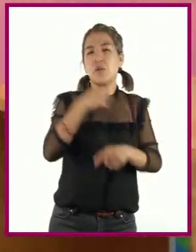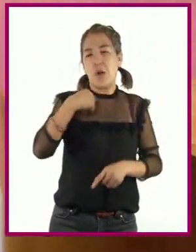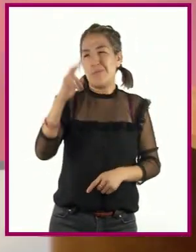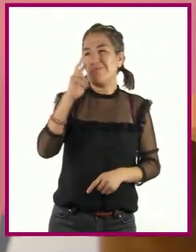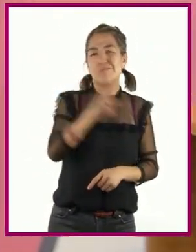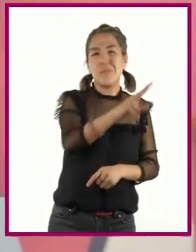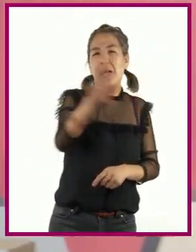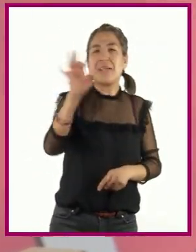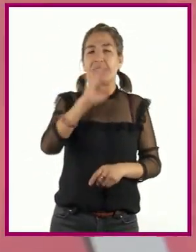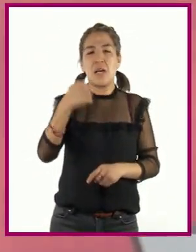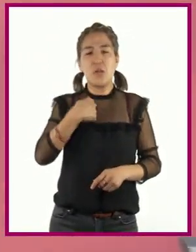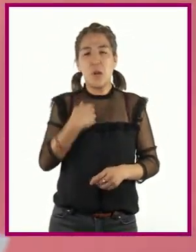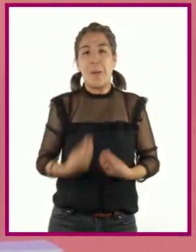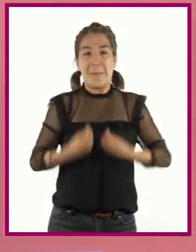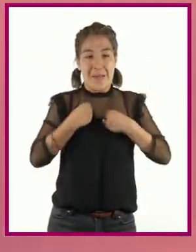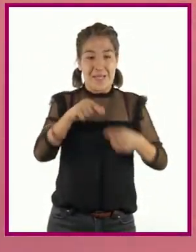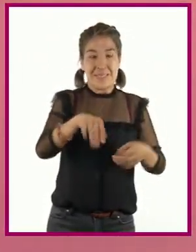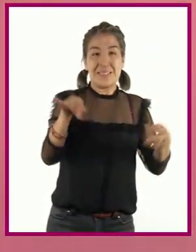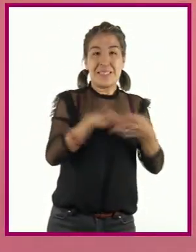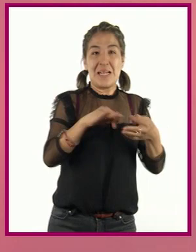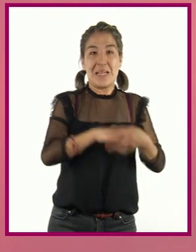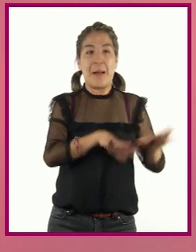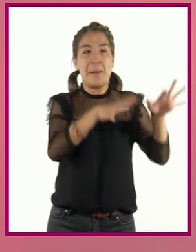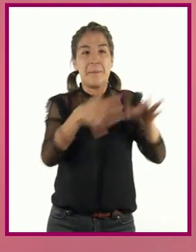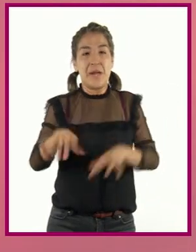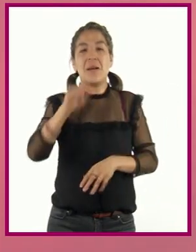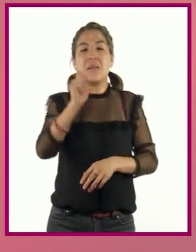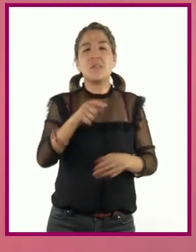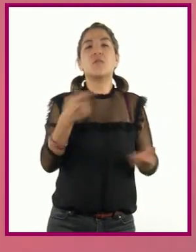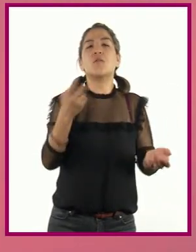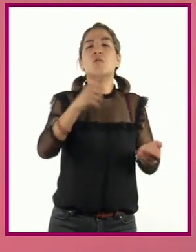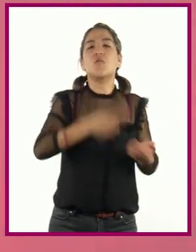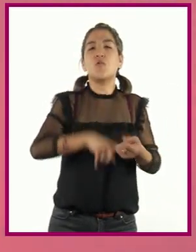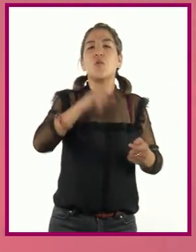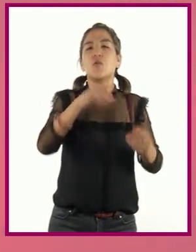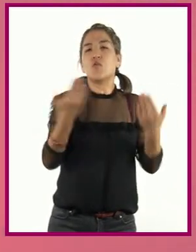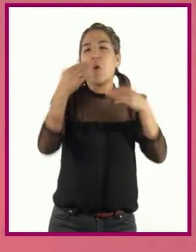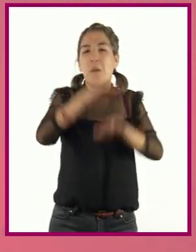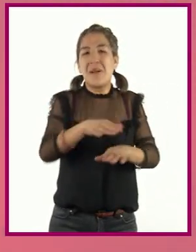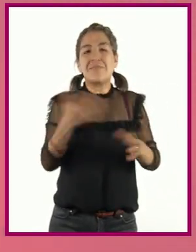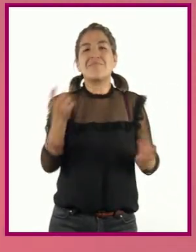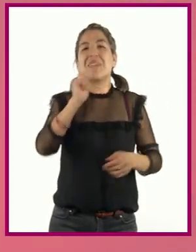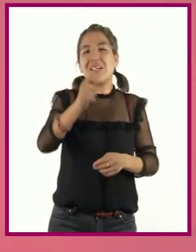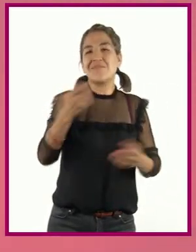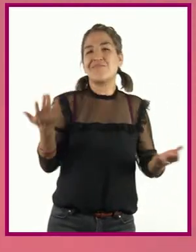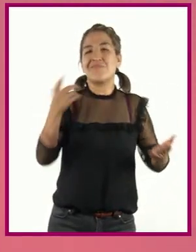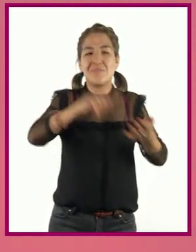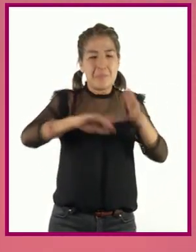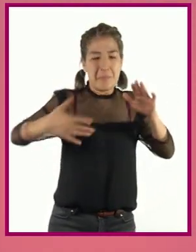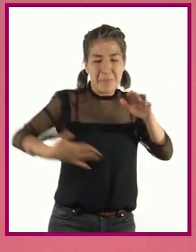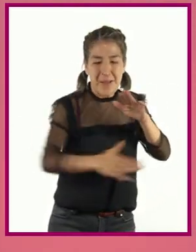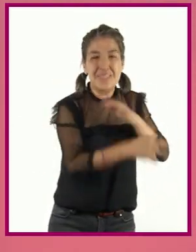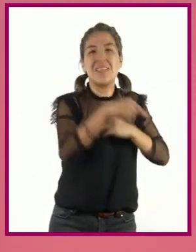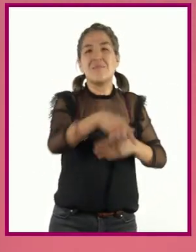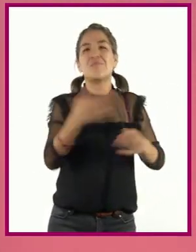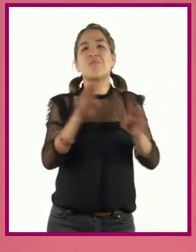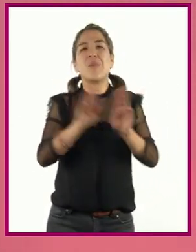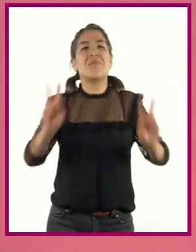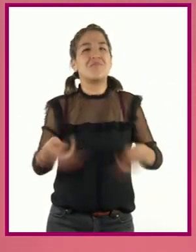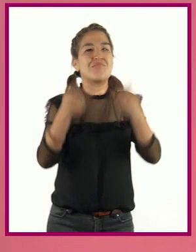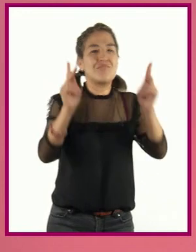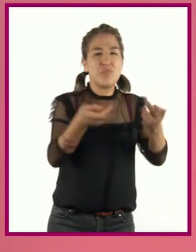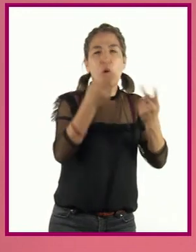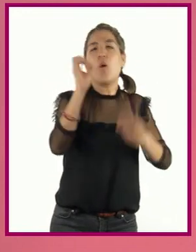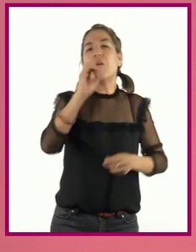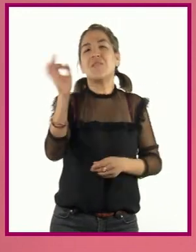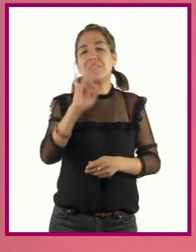alrededor, si yo viviera cerca del mar, me gustaría proponer una mesa redonda sobre la sobreexplotación de recursos pesqueros. O, para no ir